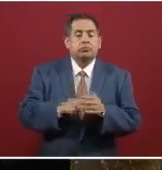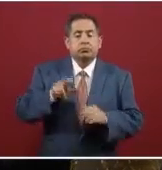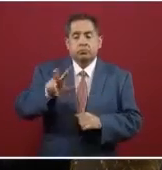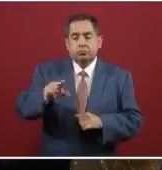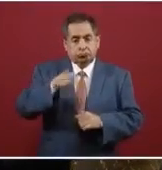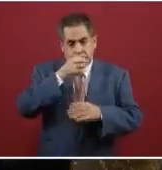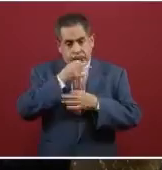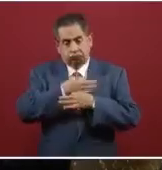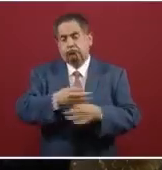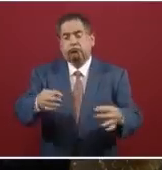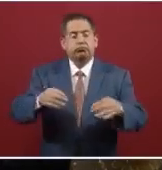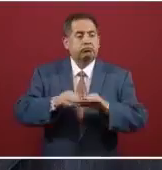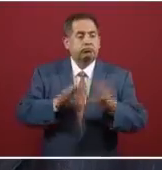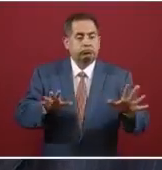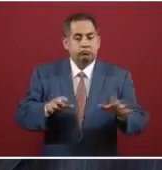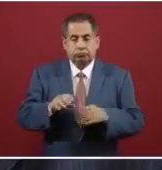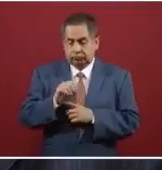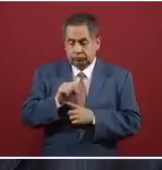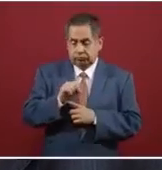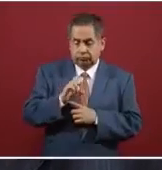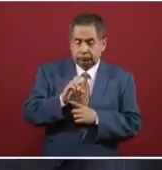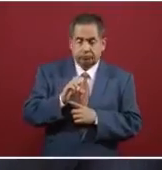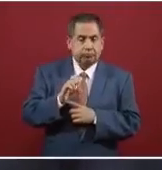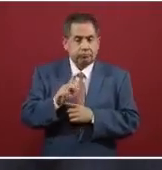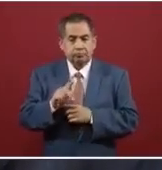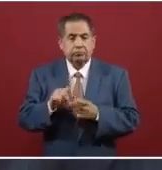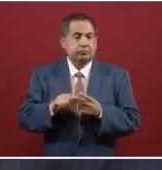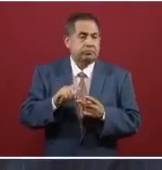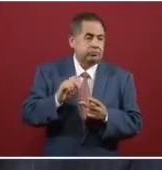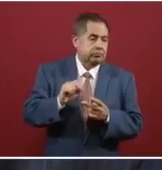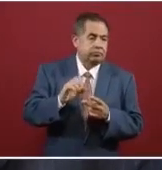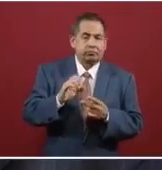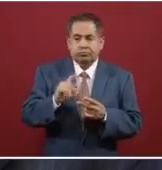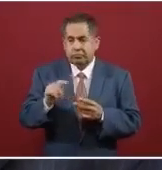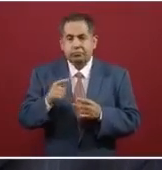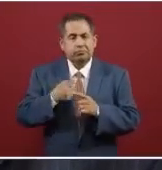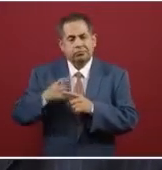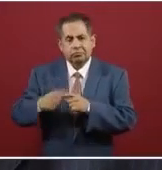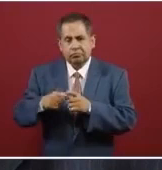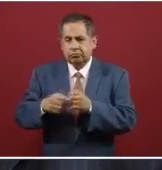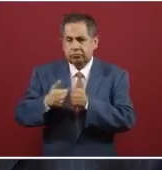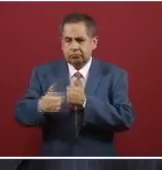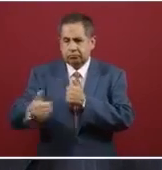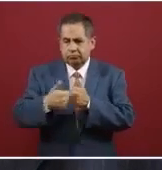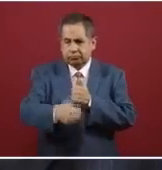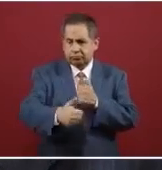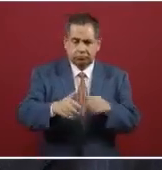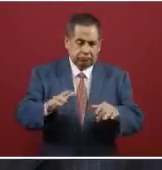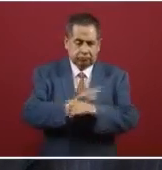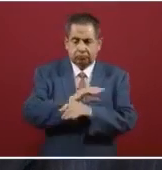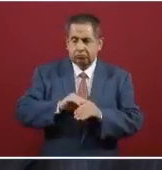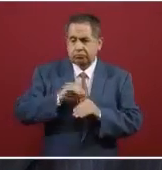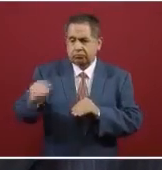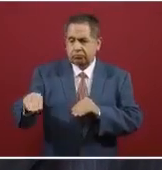anuncia la descentralización de las secretarías del actual gabinete. Quisiéramos saber cuál es el